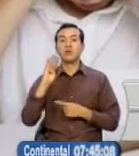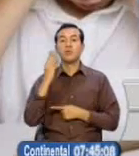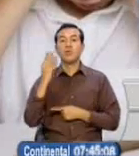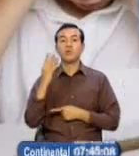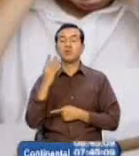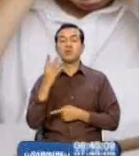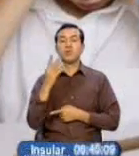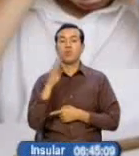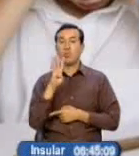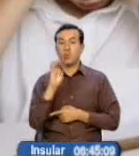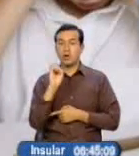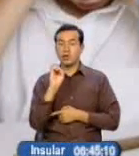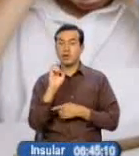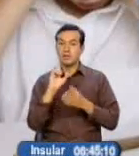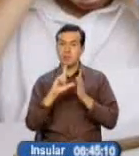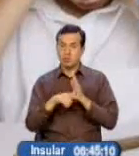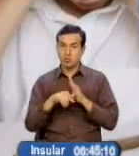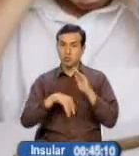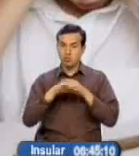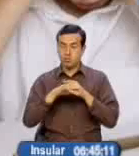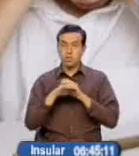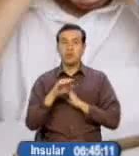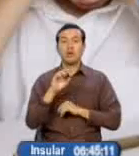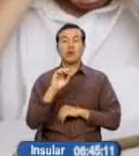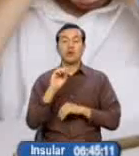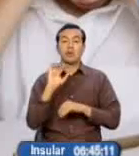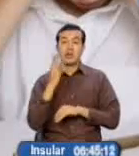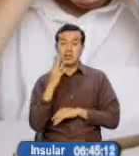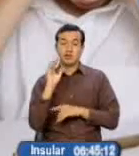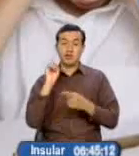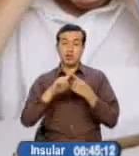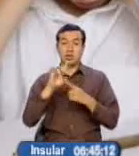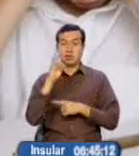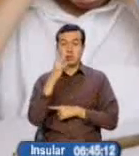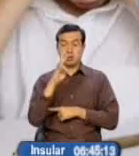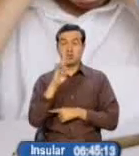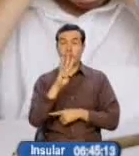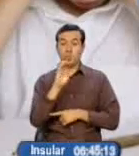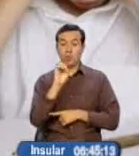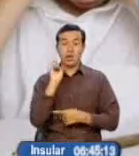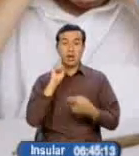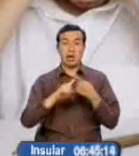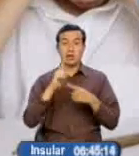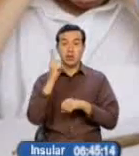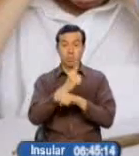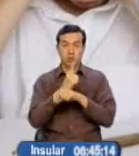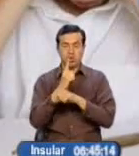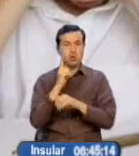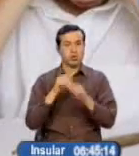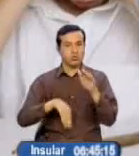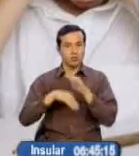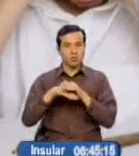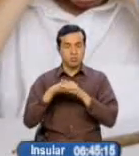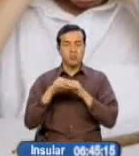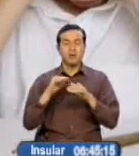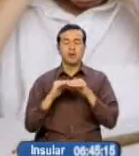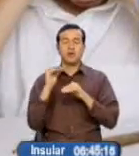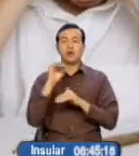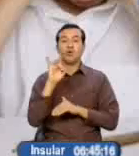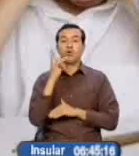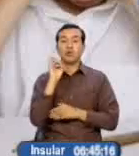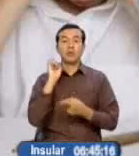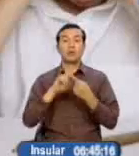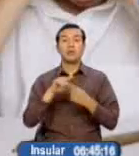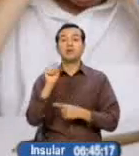30 a 40 minutos; para básica media, de quinto a séptimo año, de 40 a 60 minutos; en básica superior, de octavo